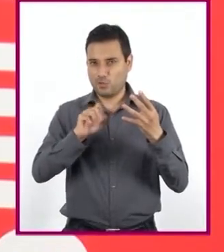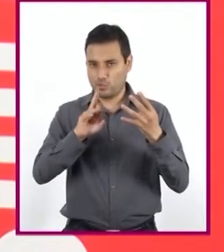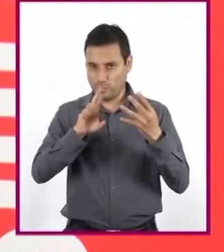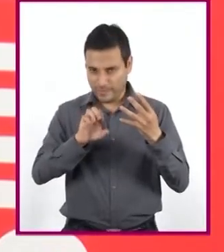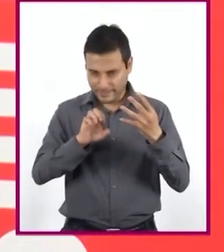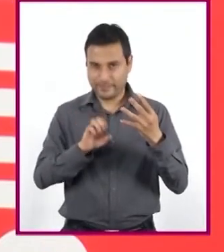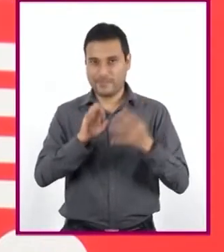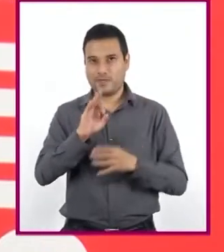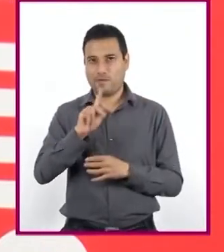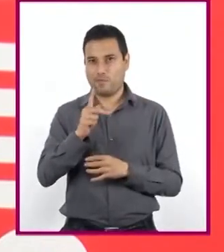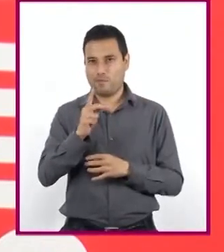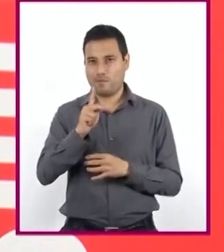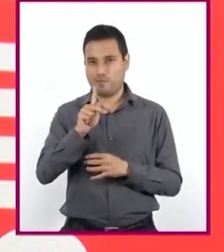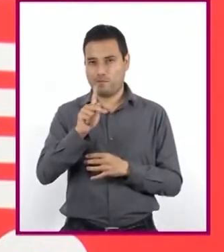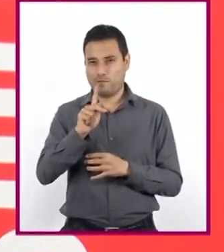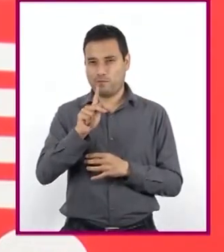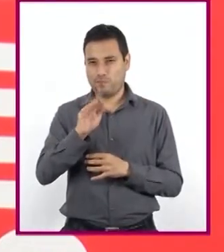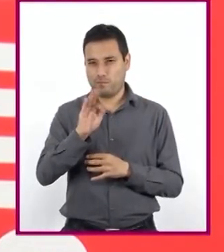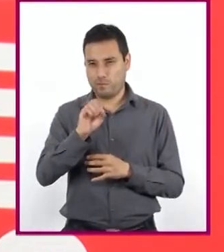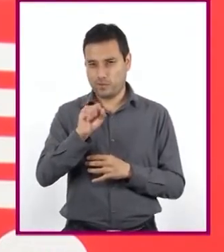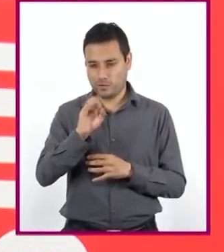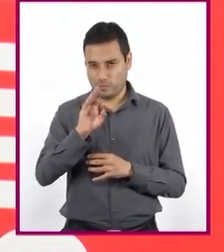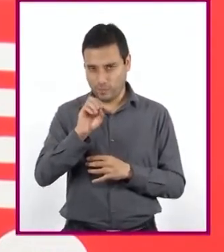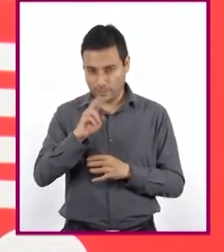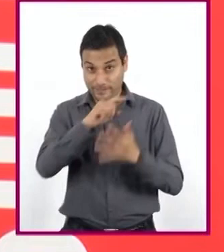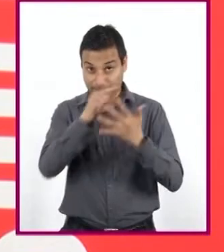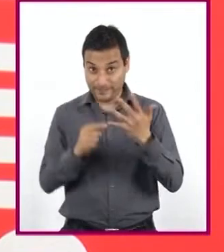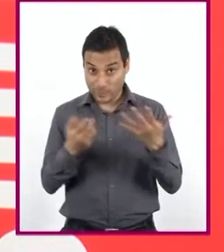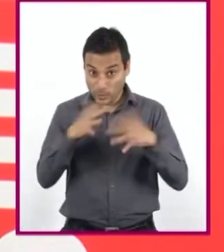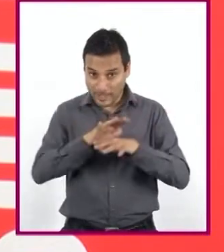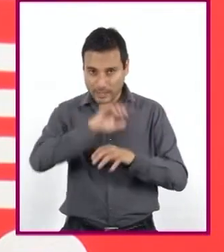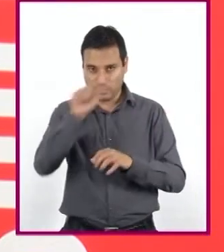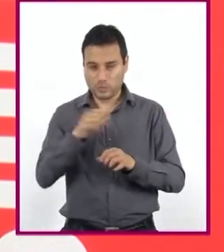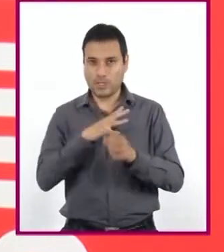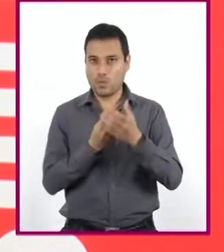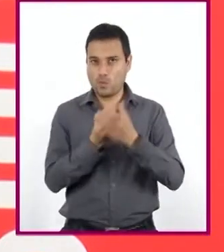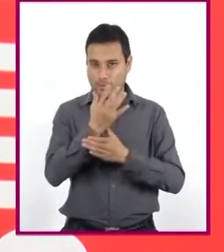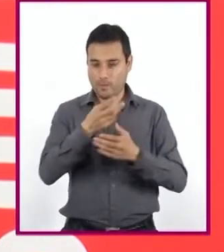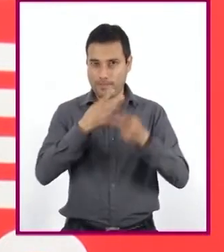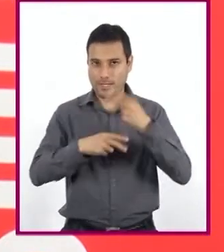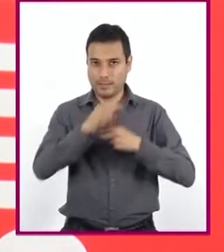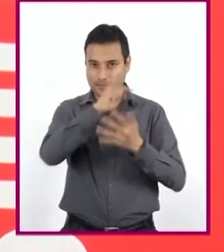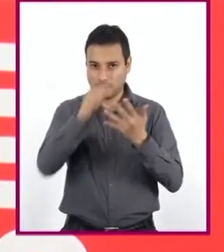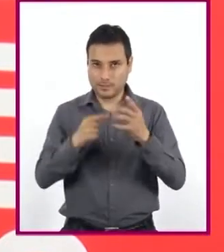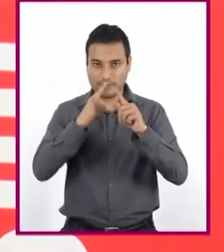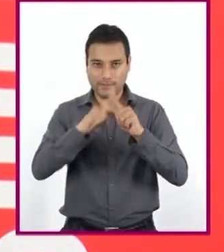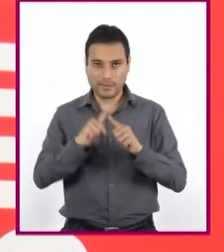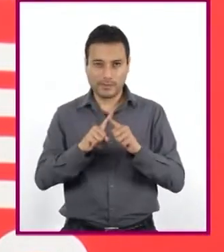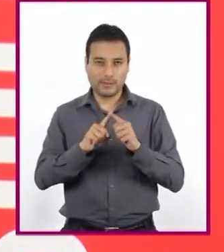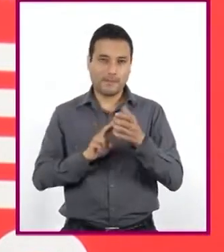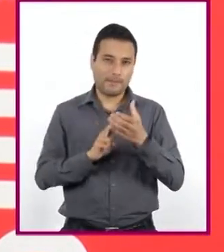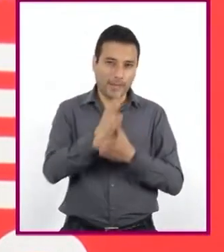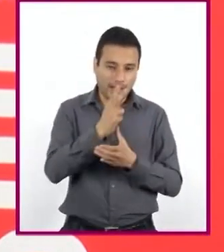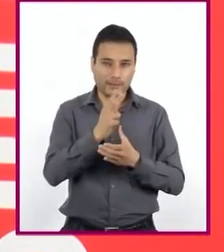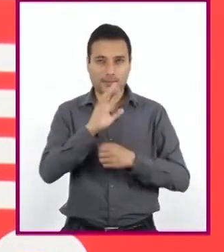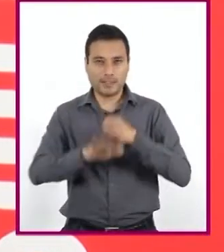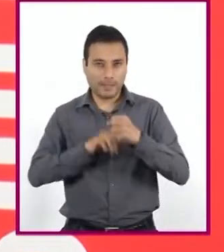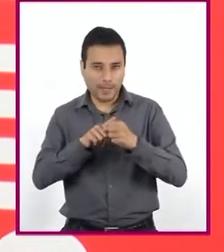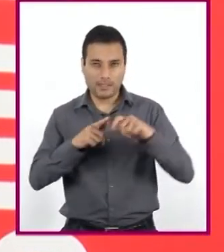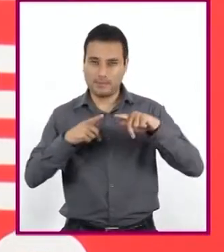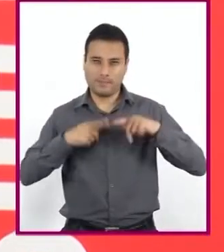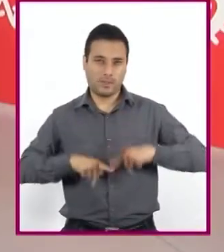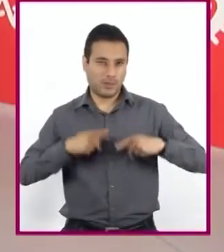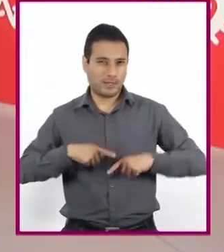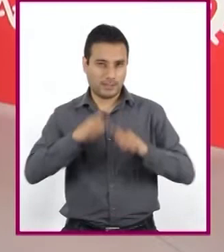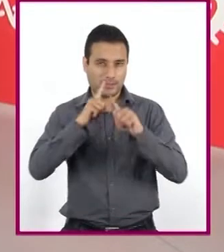Al combinarse, se forman sustancias esenciales para que toda la biodiversidad siga existiendo y